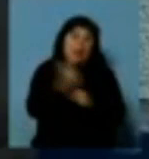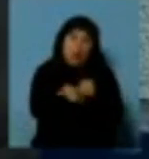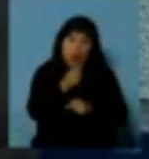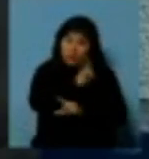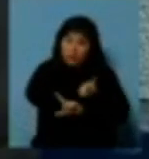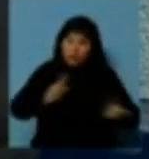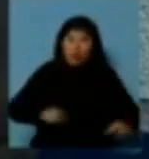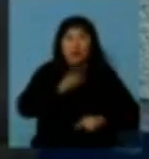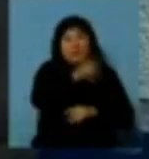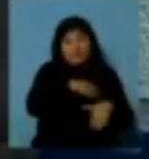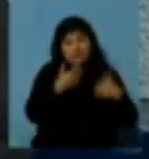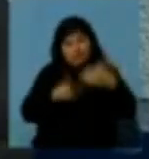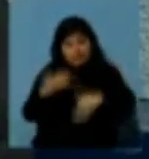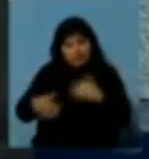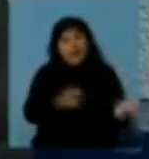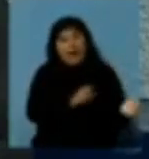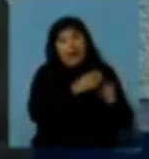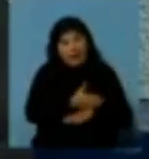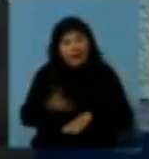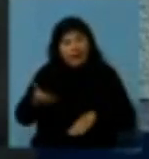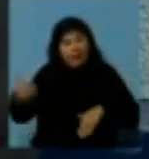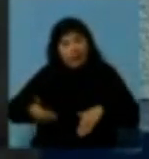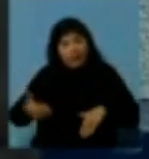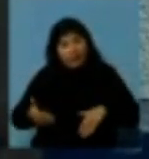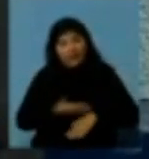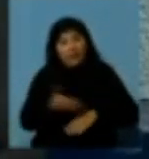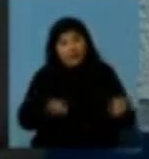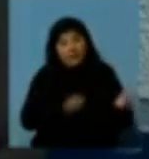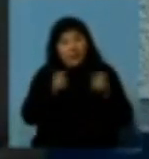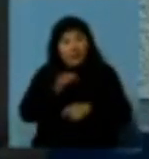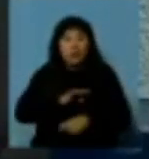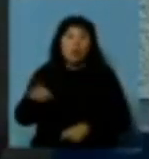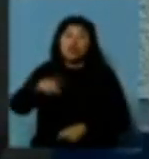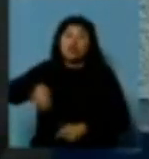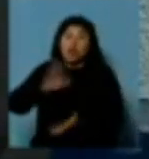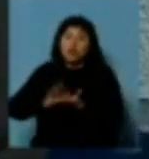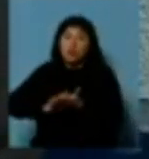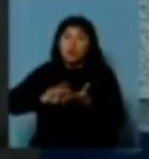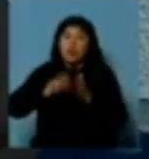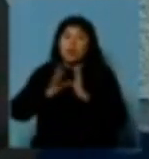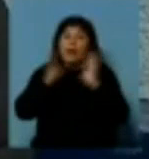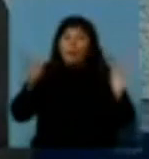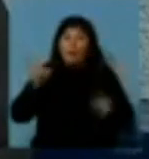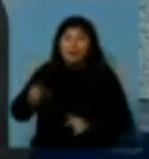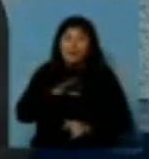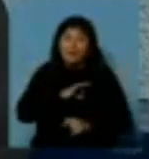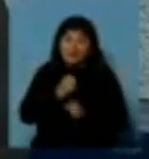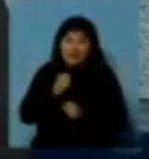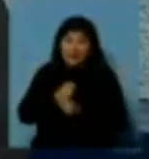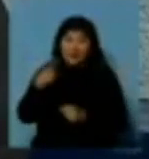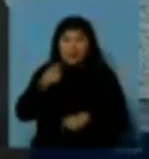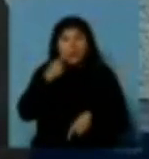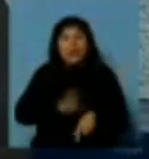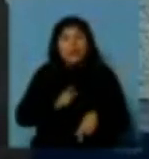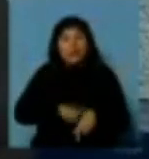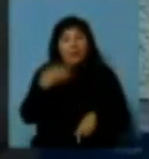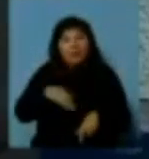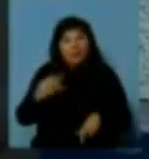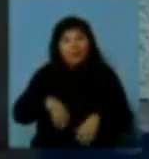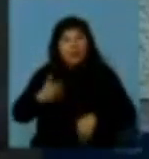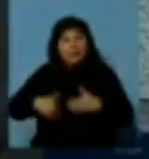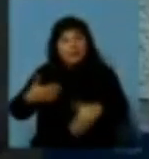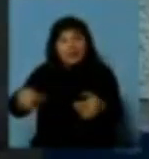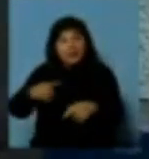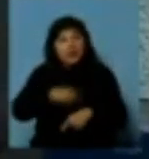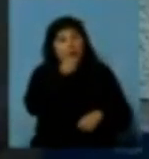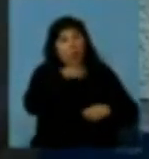siga retrasando tanto los sueldos, porque la situación es mala de los trabajadores. Y peor si tienen que cobrar en tiempo, con tiempo de